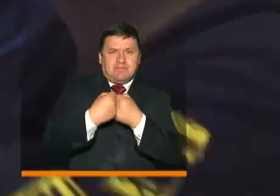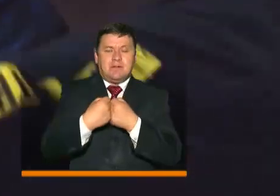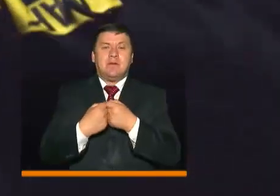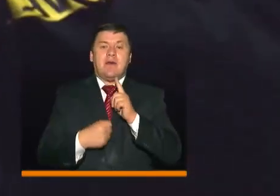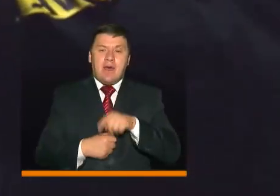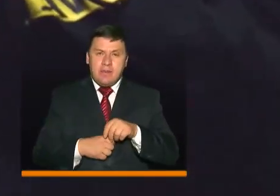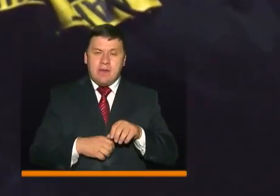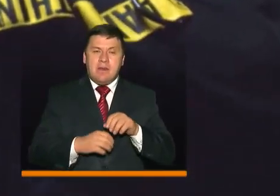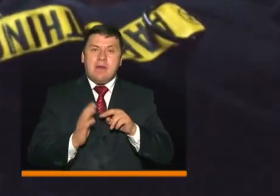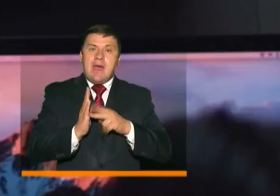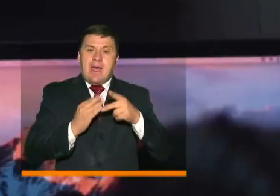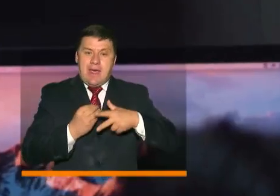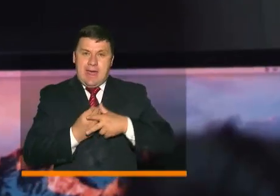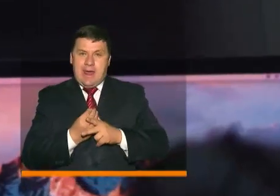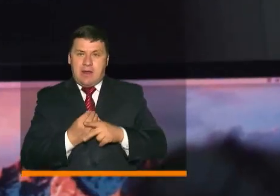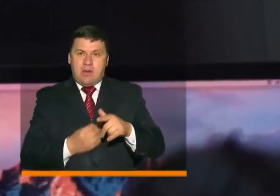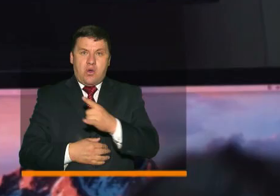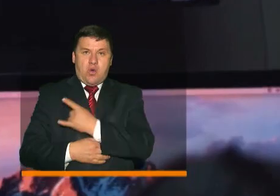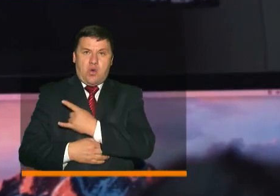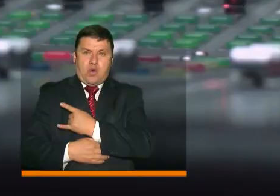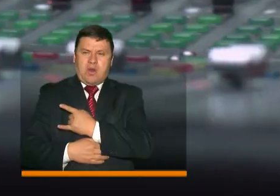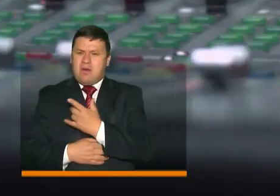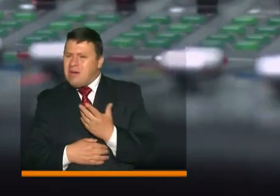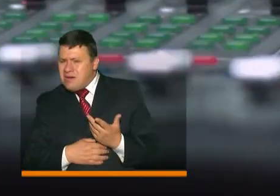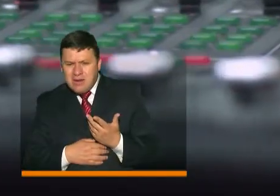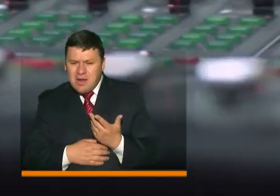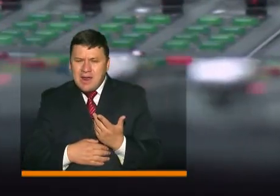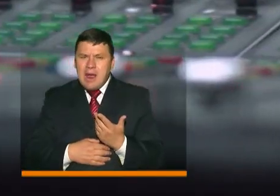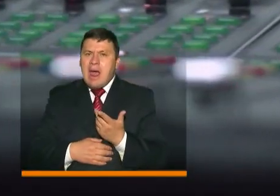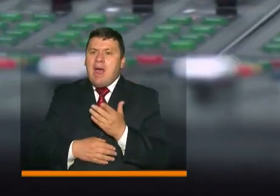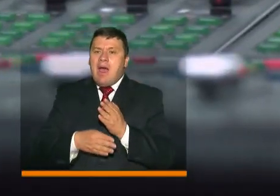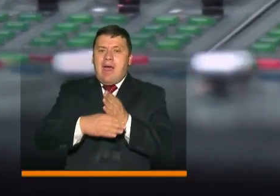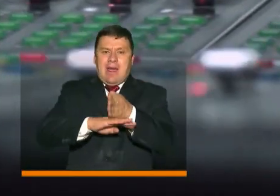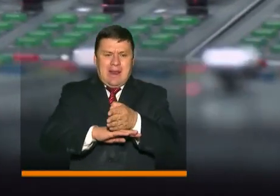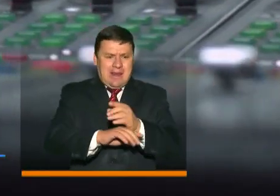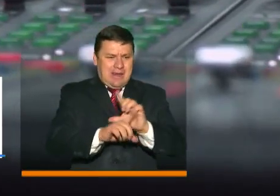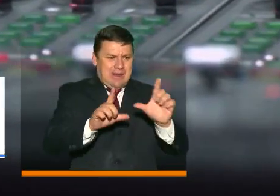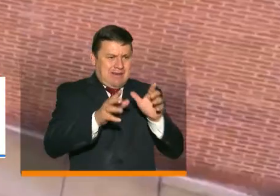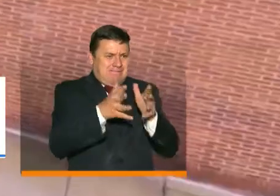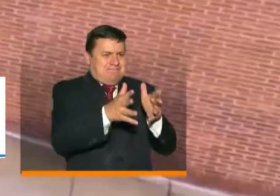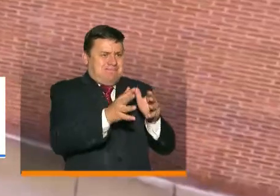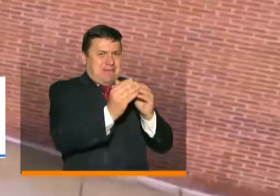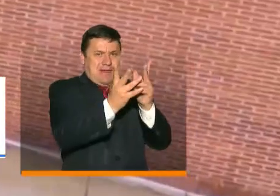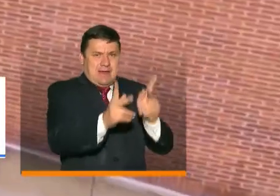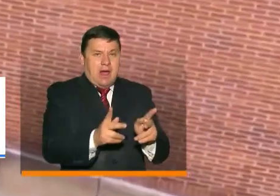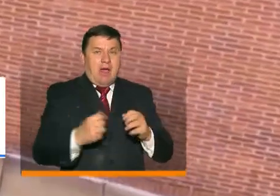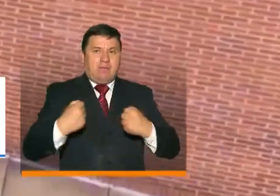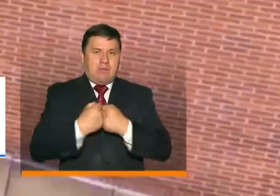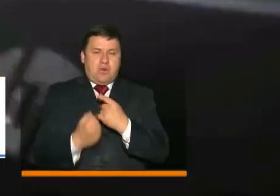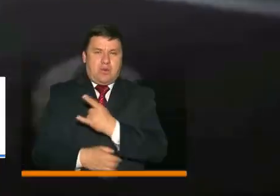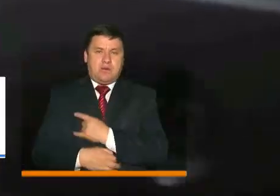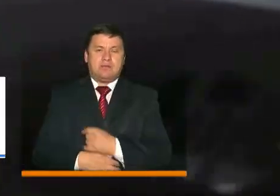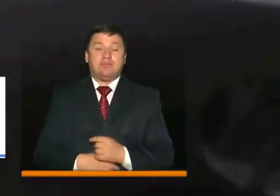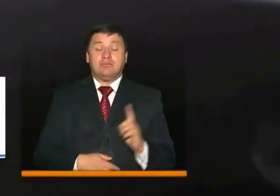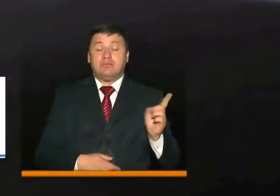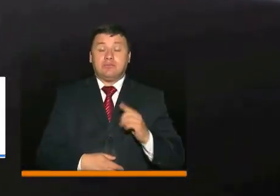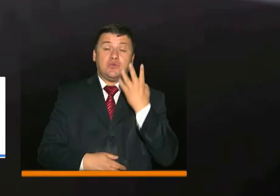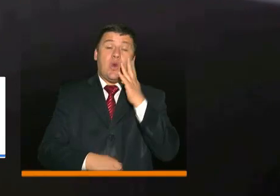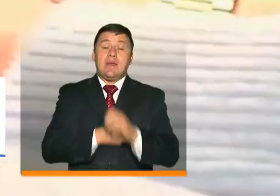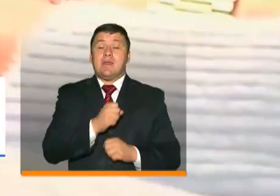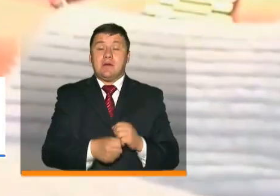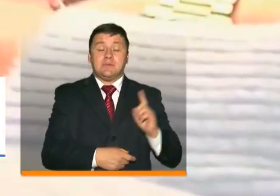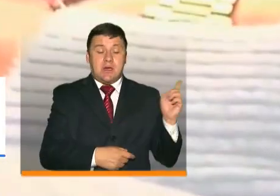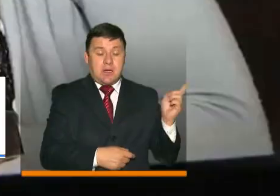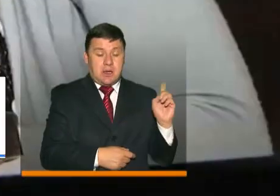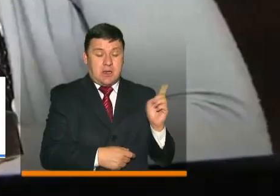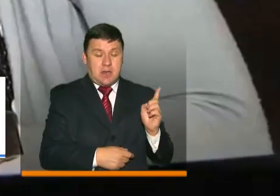herramientas tecnológicas que les permitan a las universidades dar las clases a través de estas plataformas. 4 décadas nos